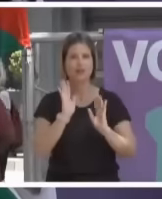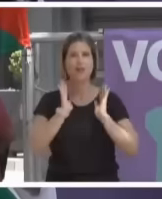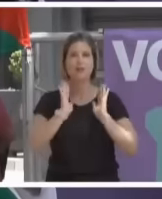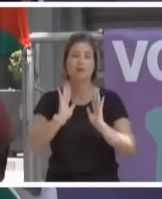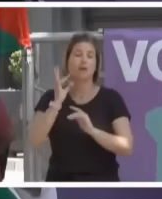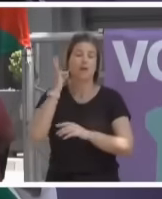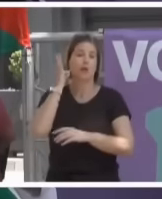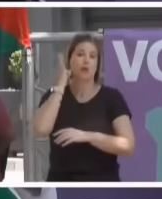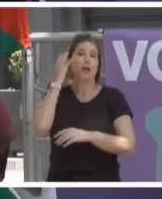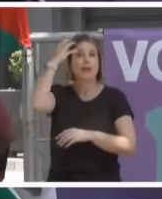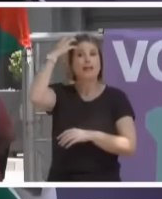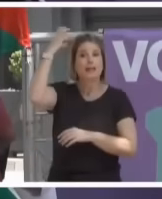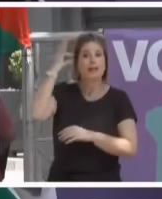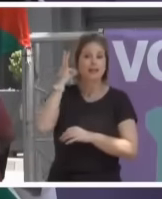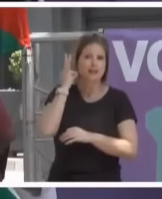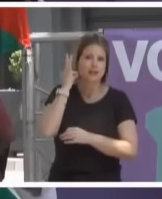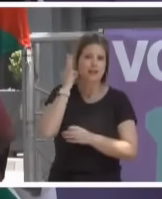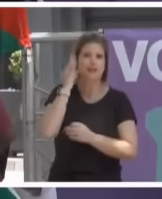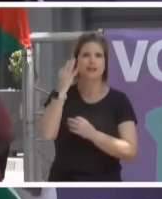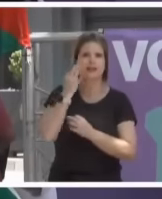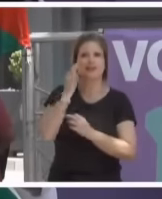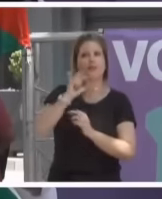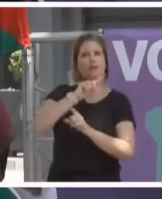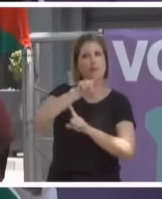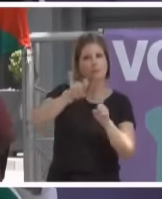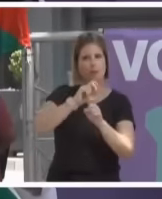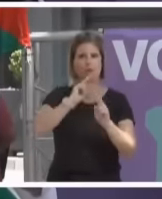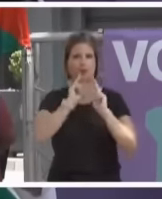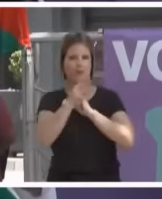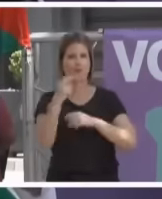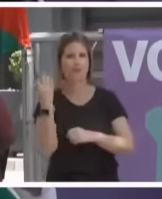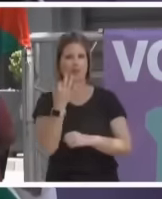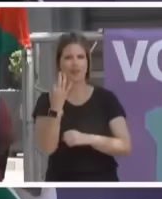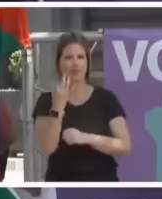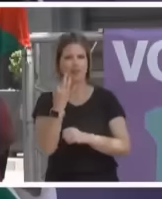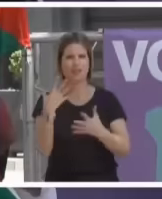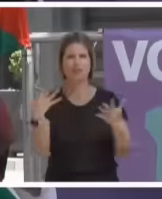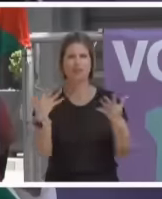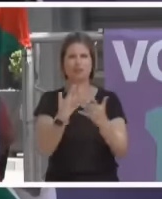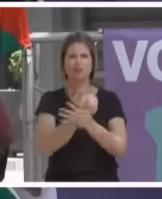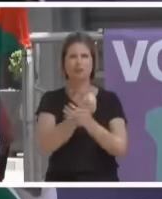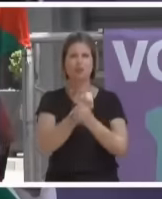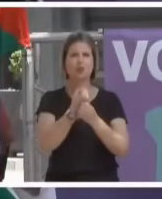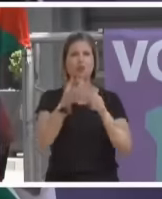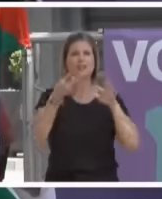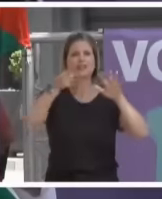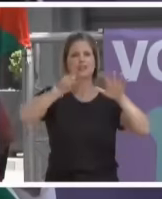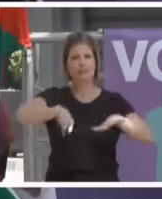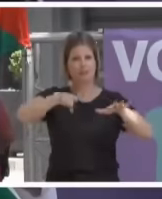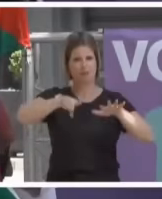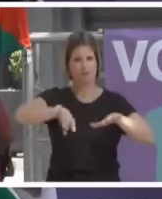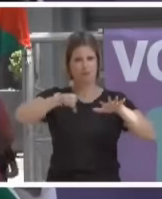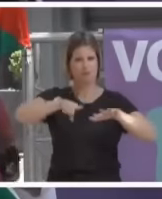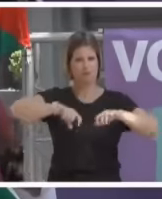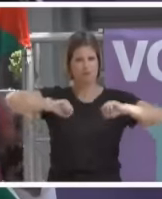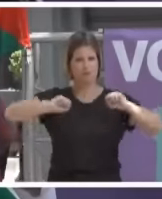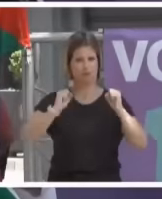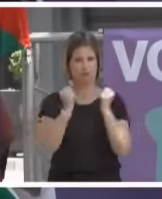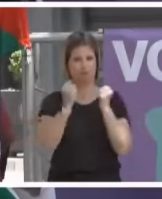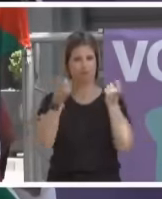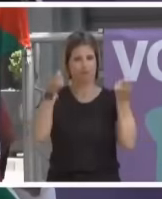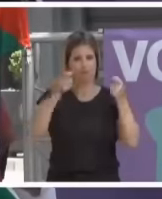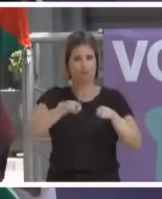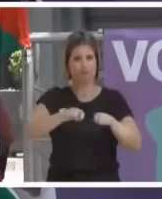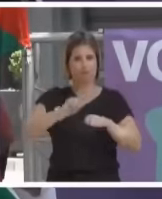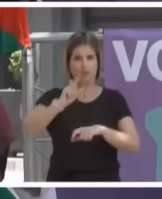siendo la reina había que dar respuesta a esa pregunta. Se encerraron durante seis meses, las personas